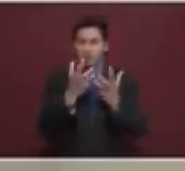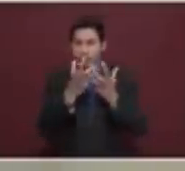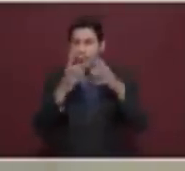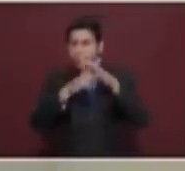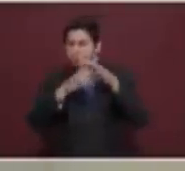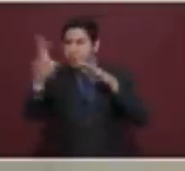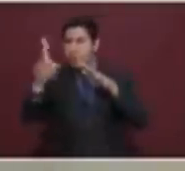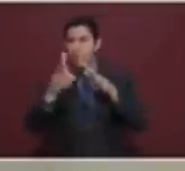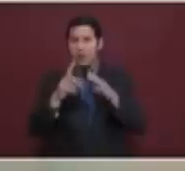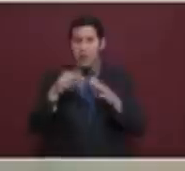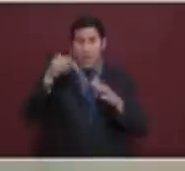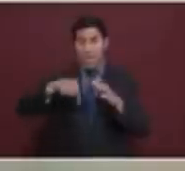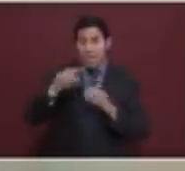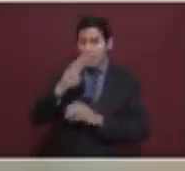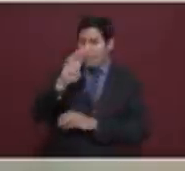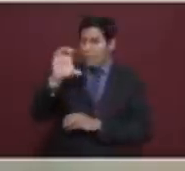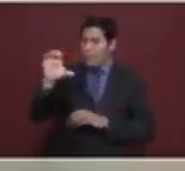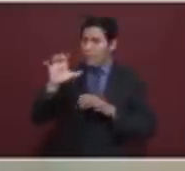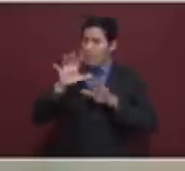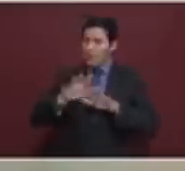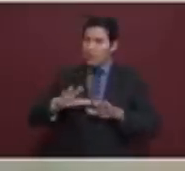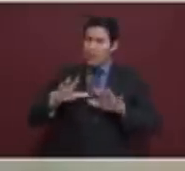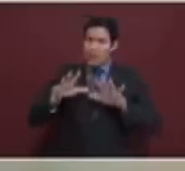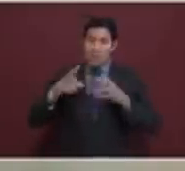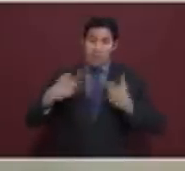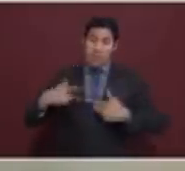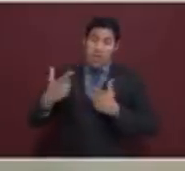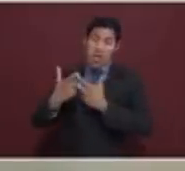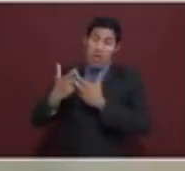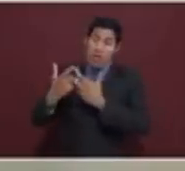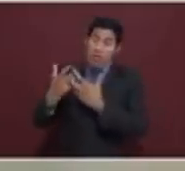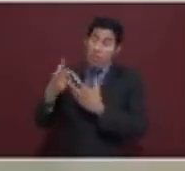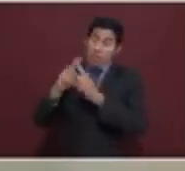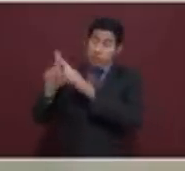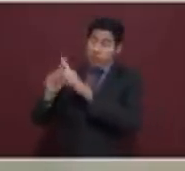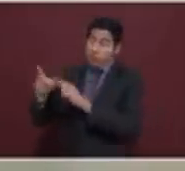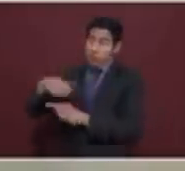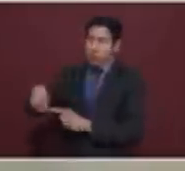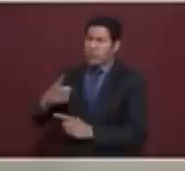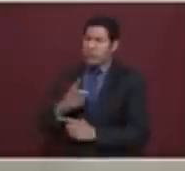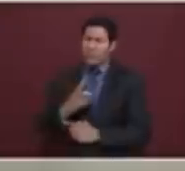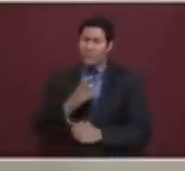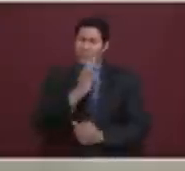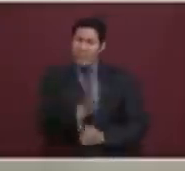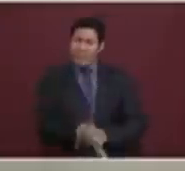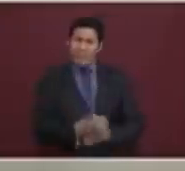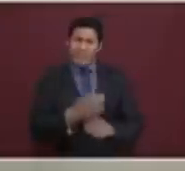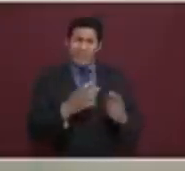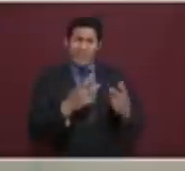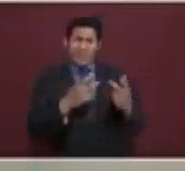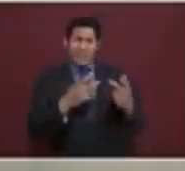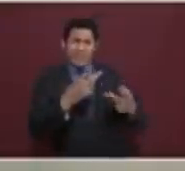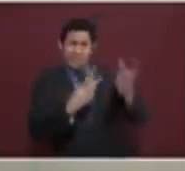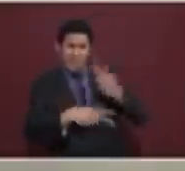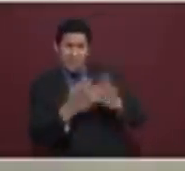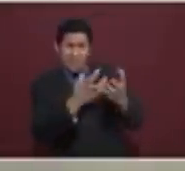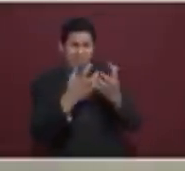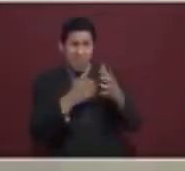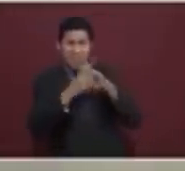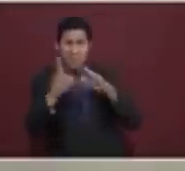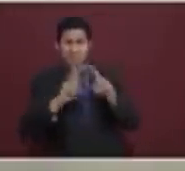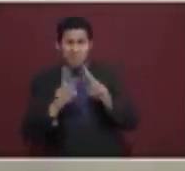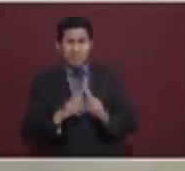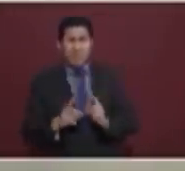todavía amplio en baja california que está en desacuerdo con la llegada de caravanas y los acuerdos si nos pudiera también explicar cuáles son exactamente